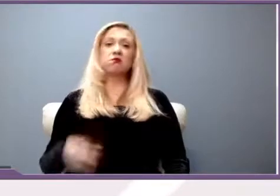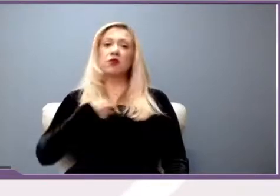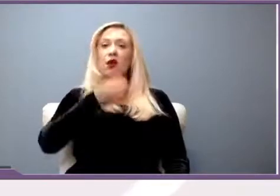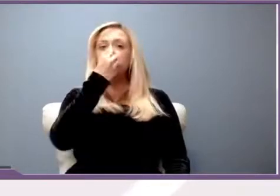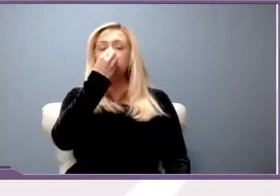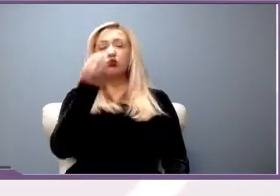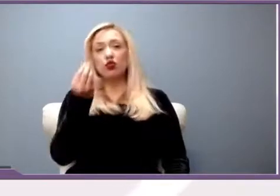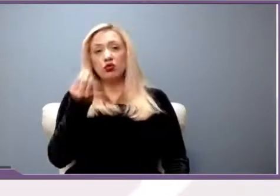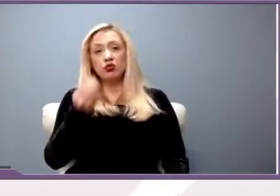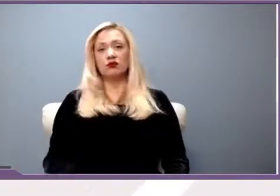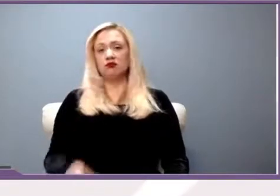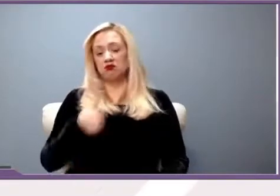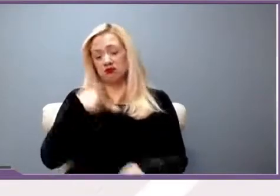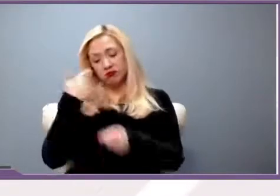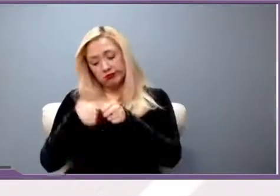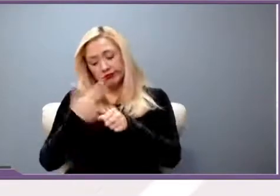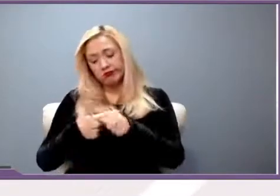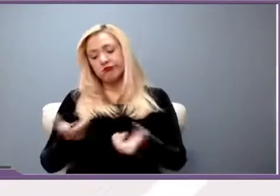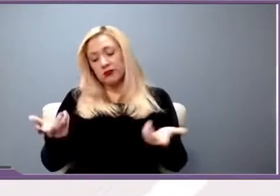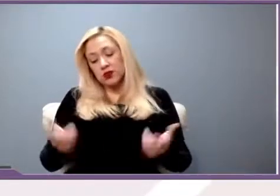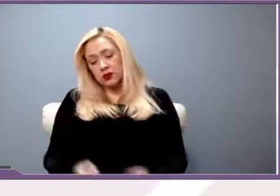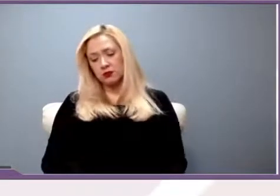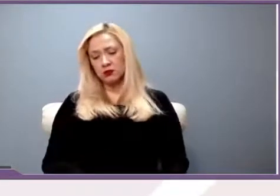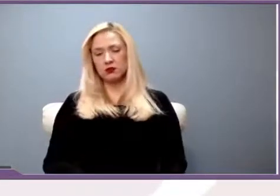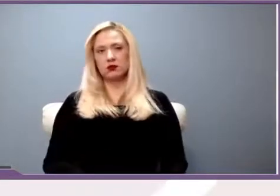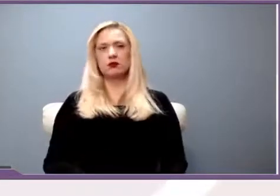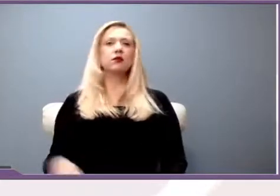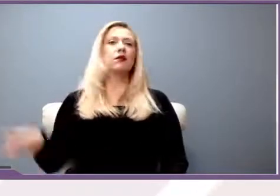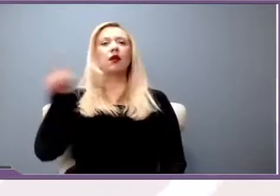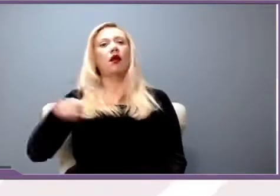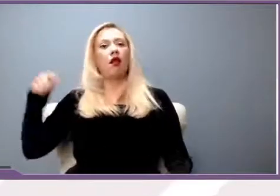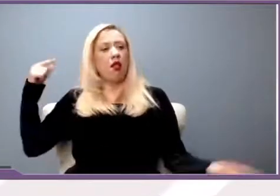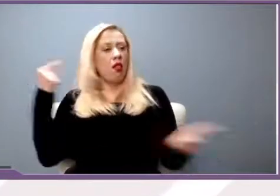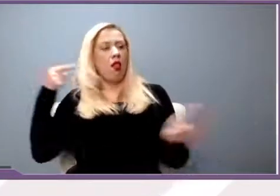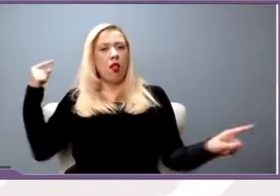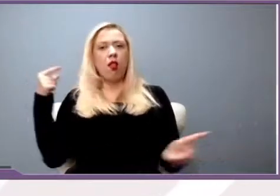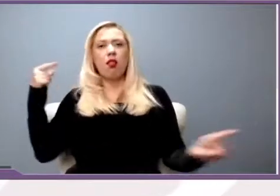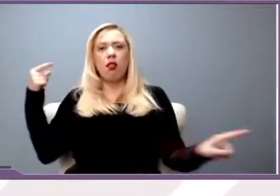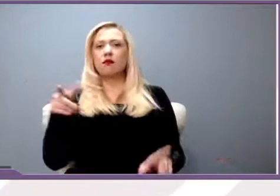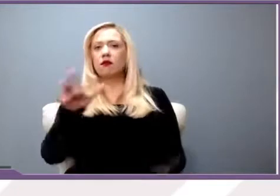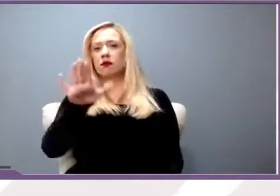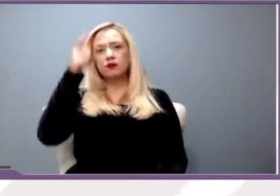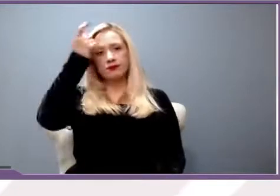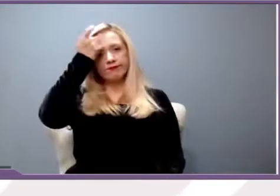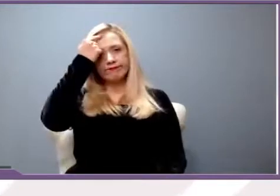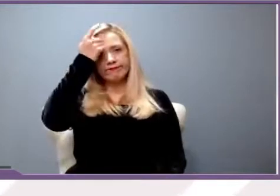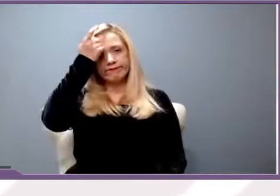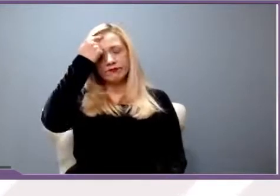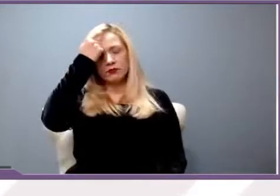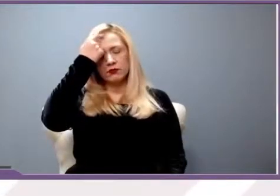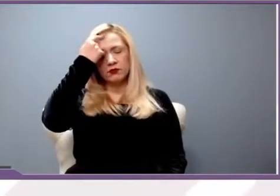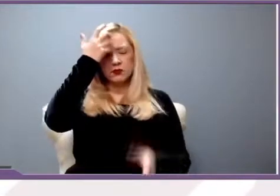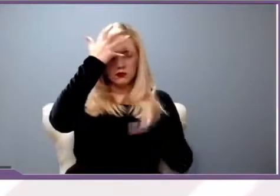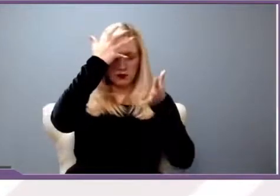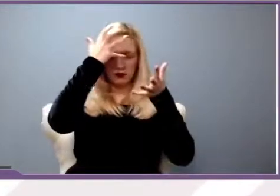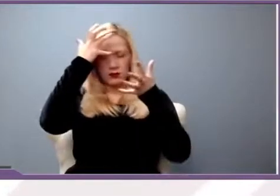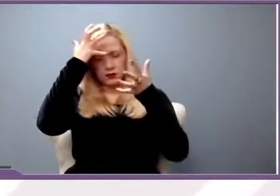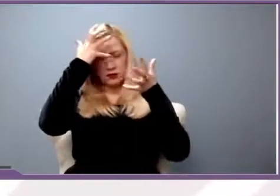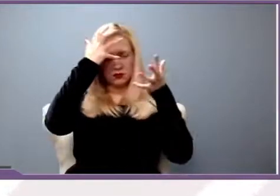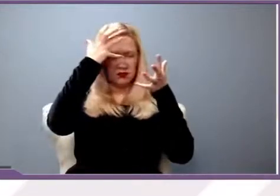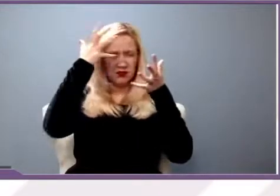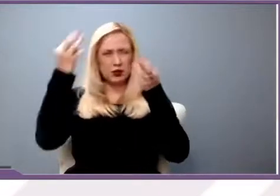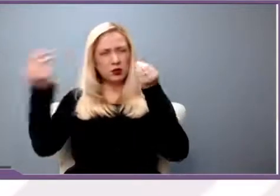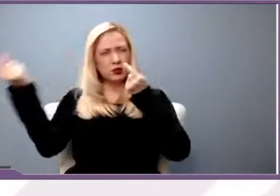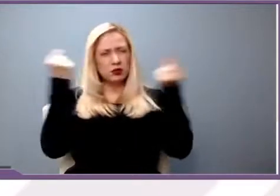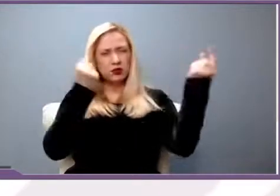y está enferma, porque finalmente también los prejuicios y la discriminación afectan la salud mental. ¿Cómo no vas a enfermar cuando recibes toda esa cantidad